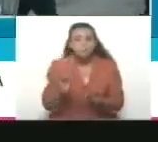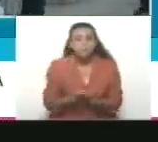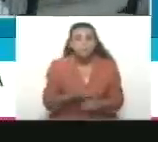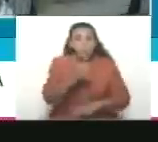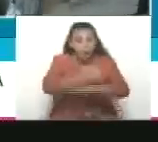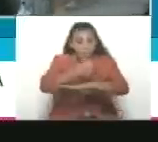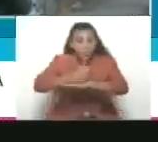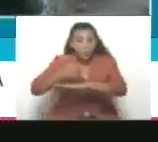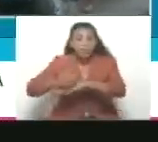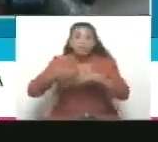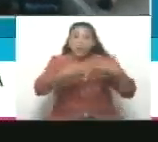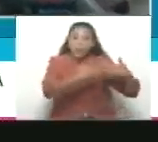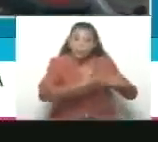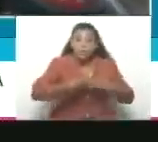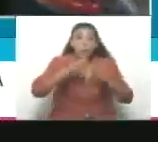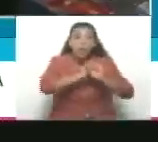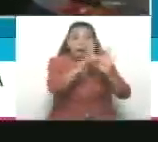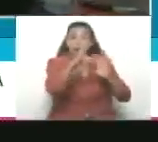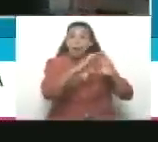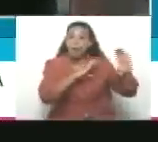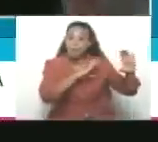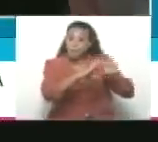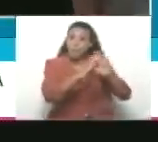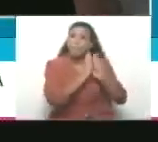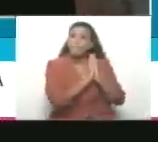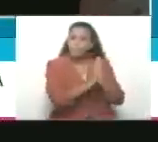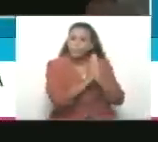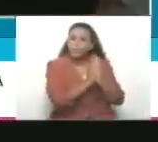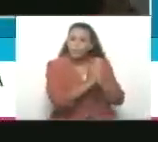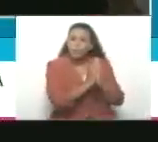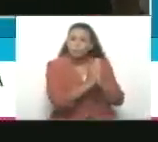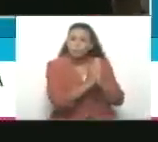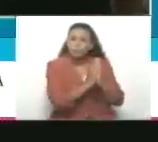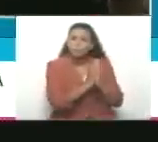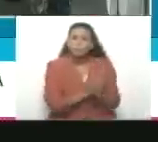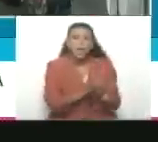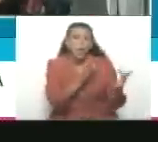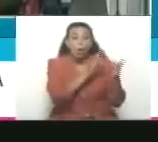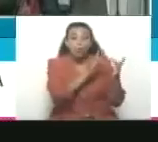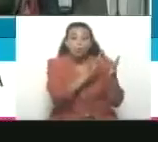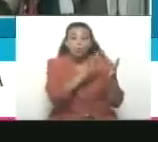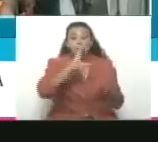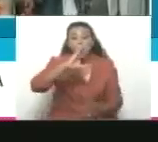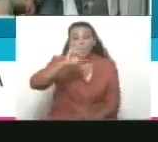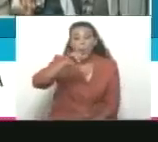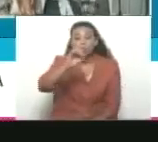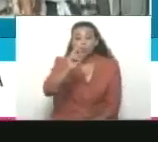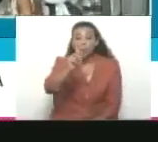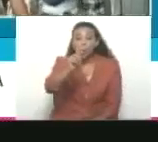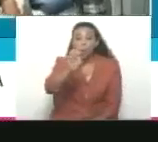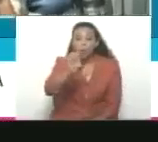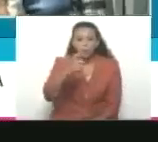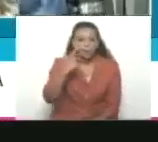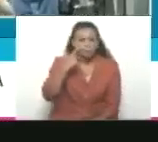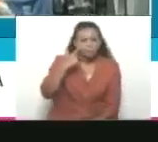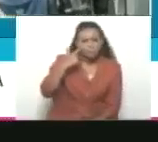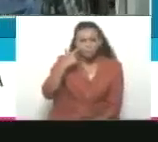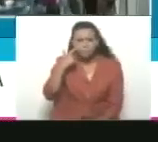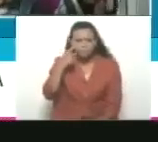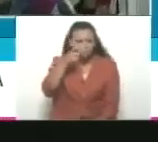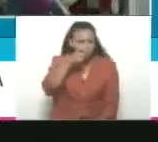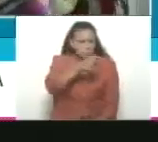autoridades estadounidenses hay una red de coyotes una red